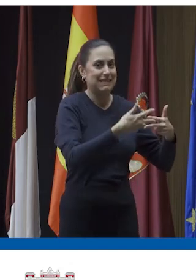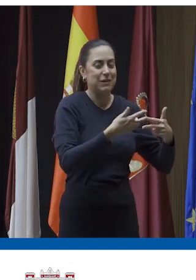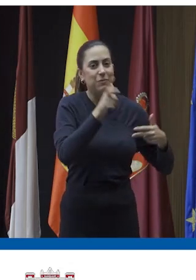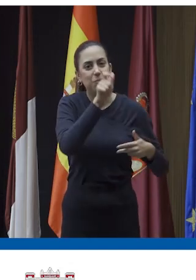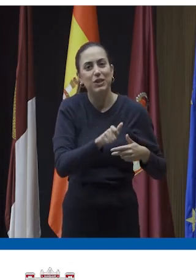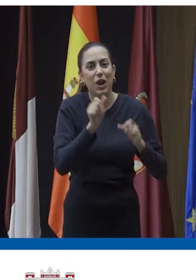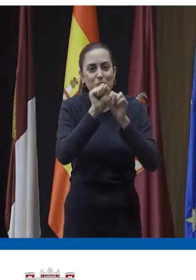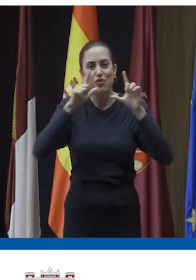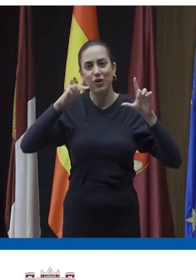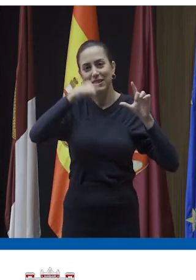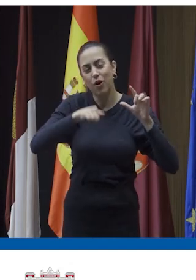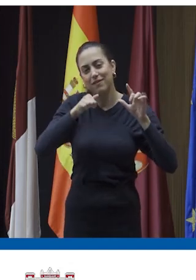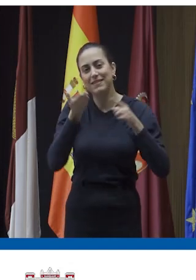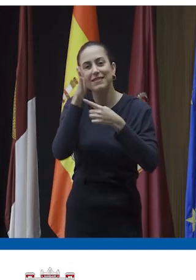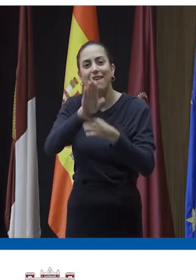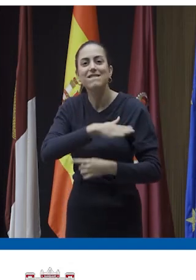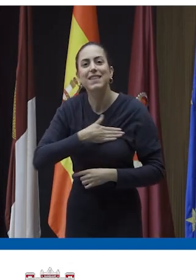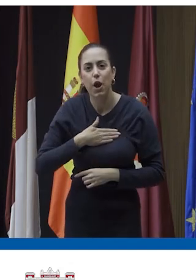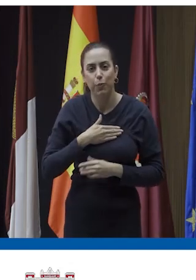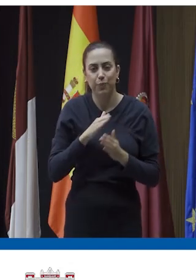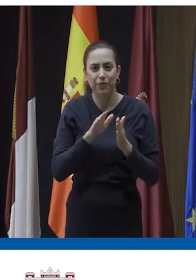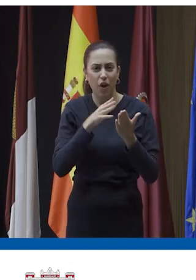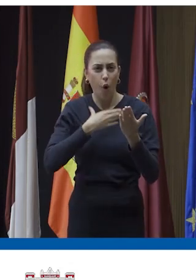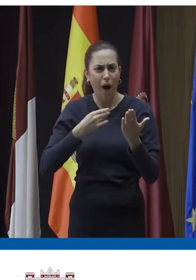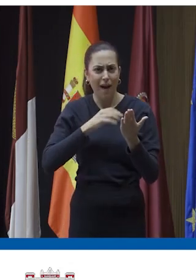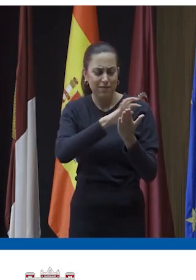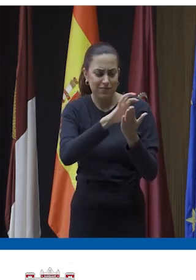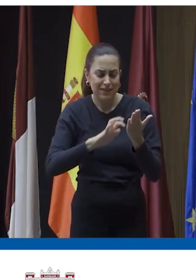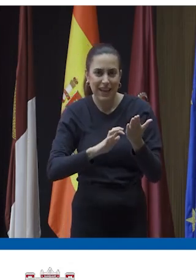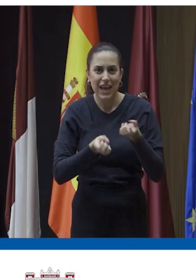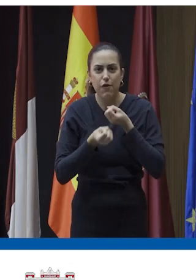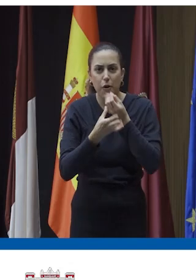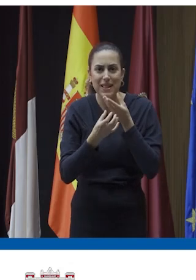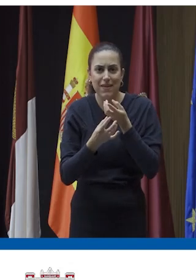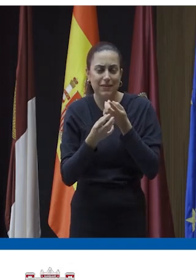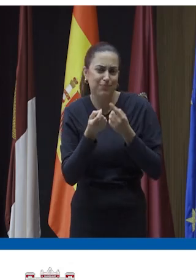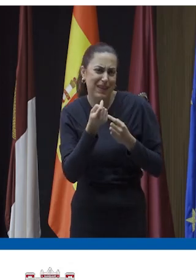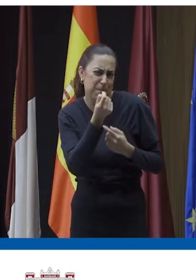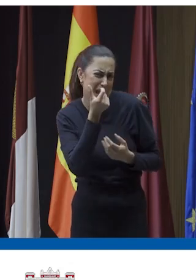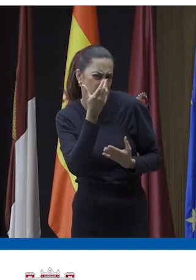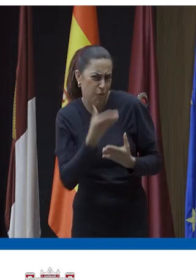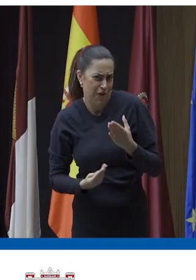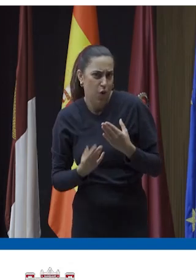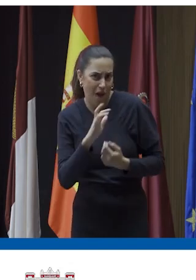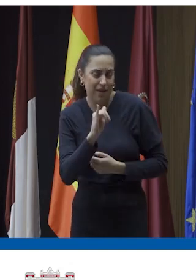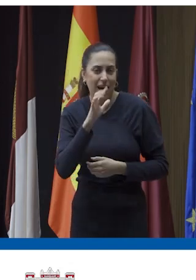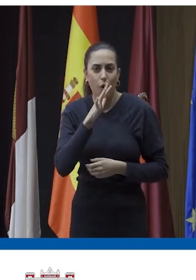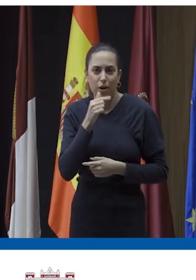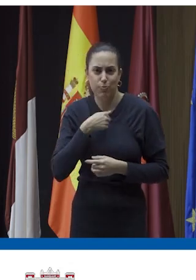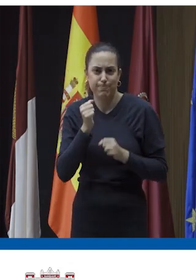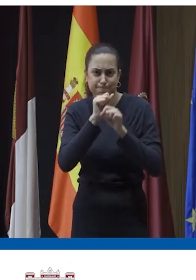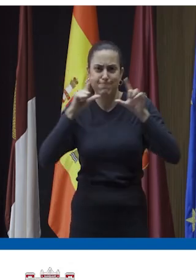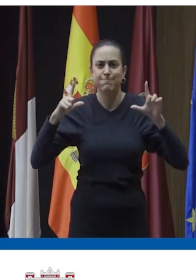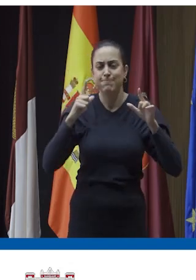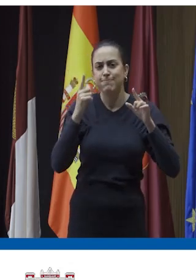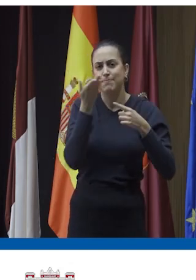hoy. En la hoja informativa que todos ustedes tienen ha habido un pequeño error que ahora ya sí en la presentación sí